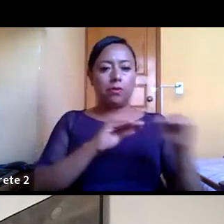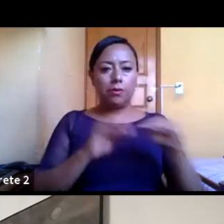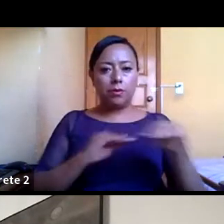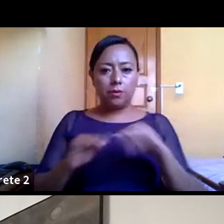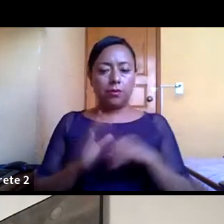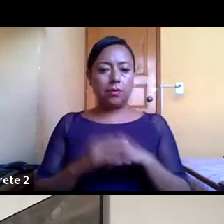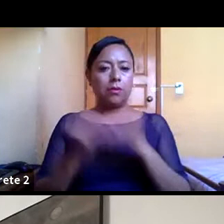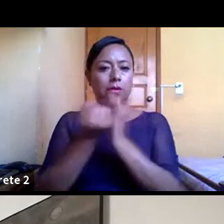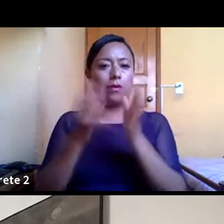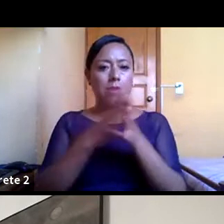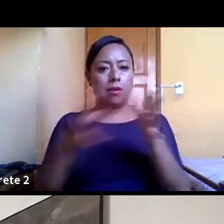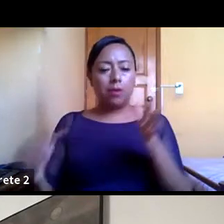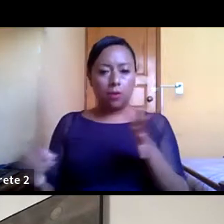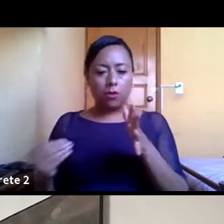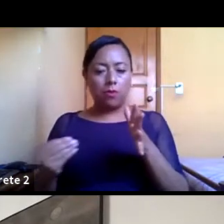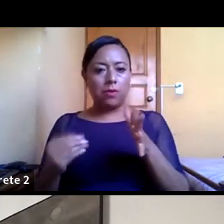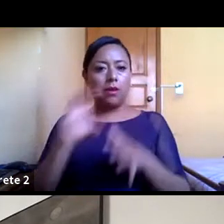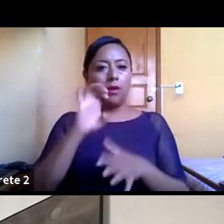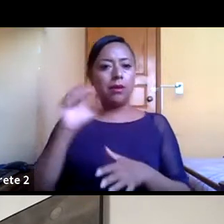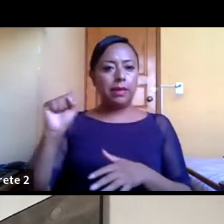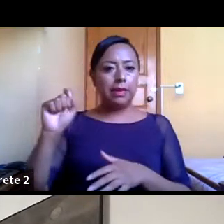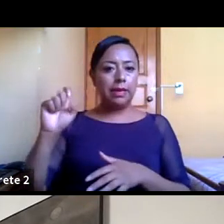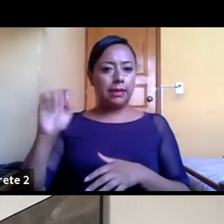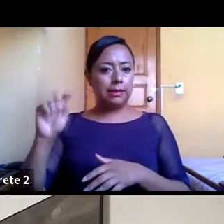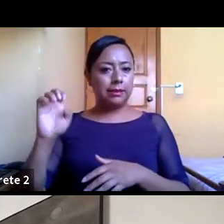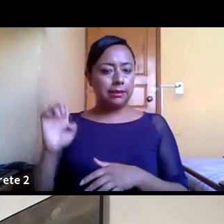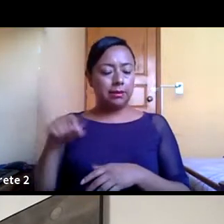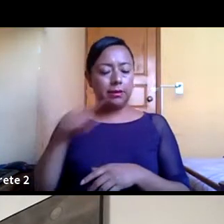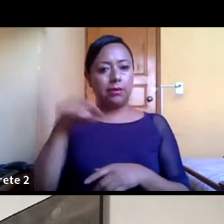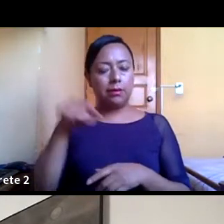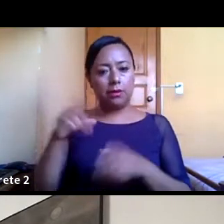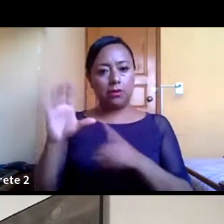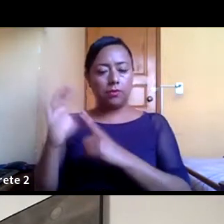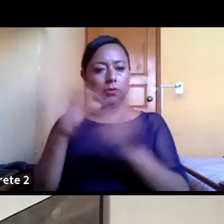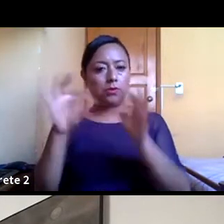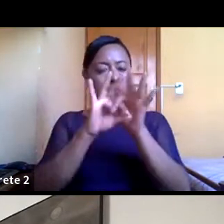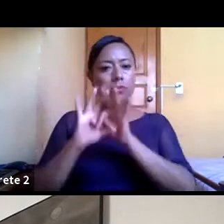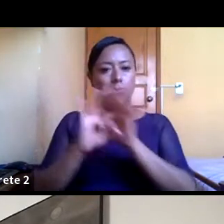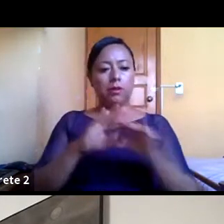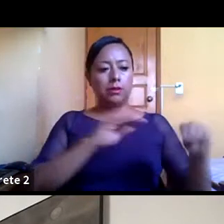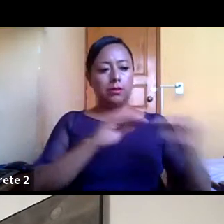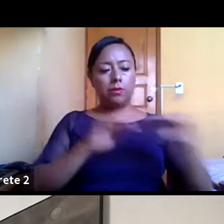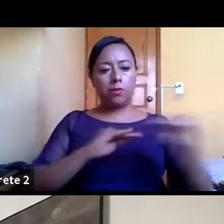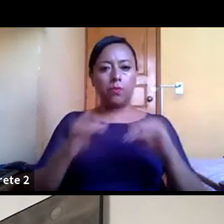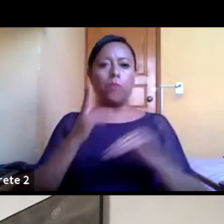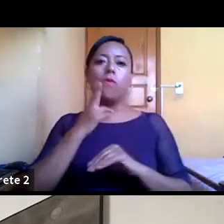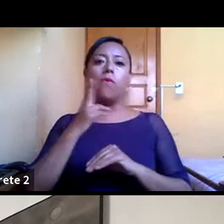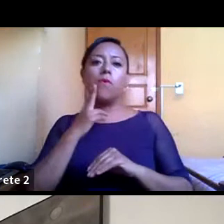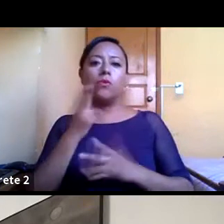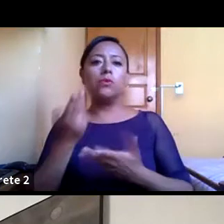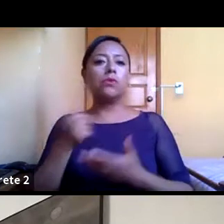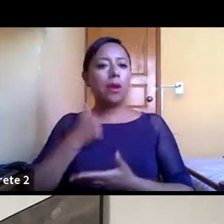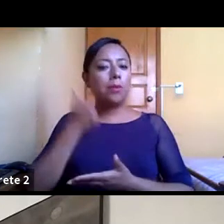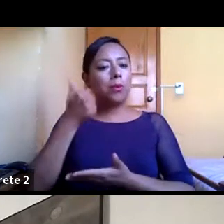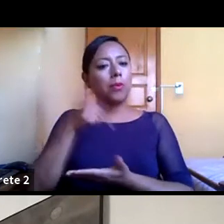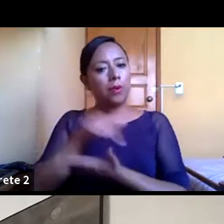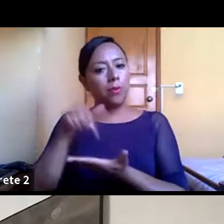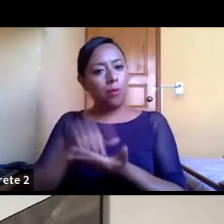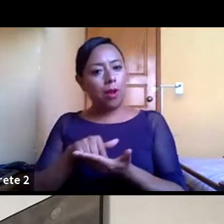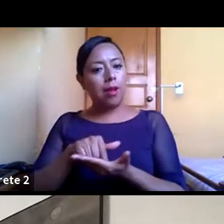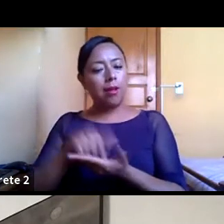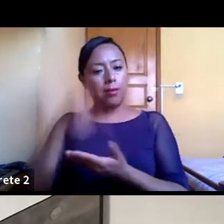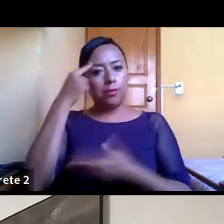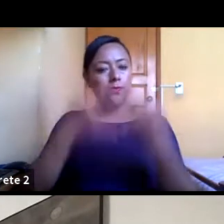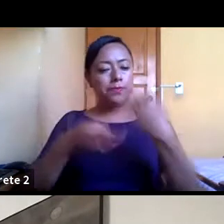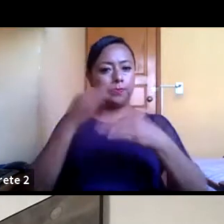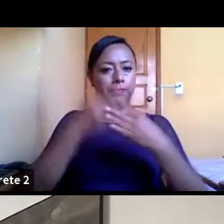escenográfica de la segunda sesión ordinaria de Comisiones Unidas de Movilidad y Uso y Aprovechamiento del Espacio Público. Se procede a recoger la votación